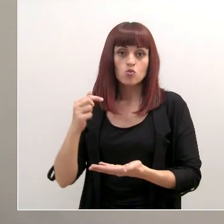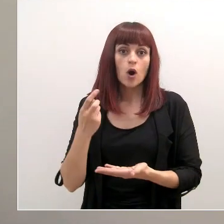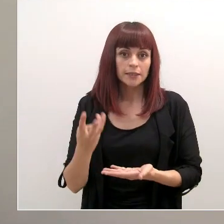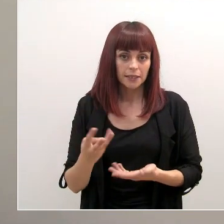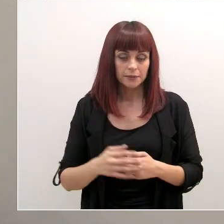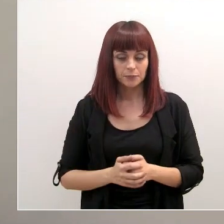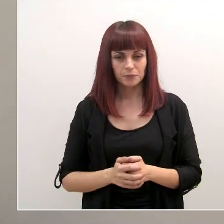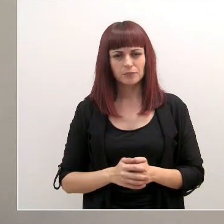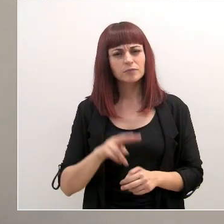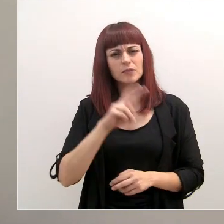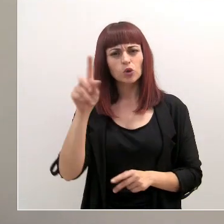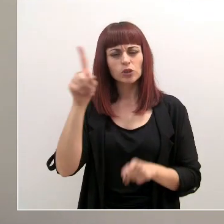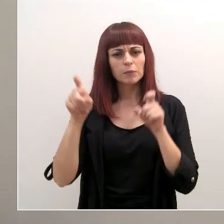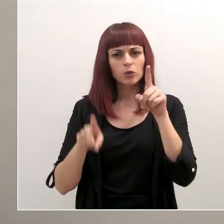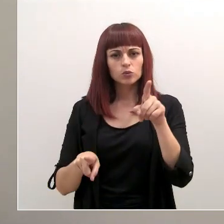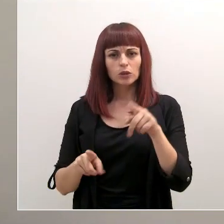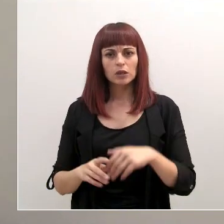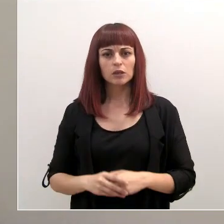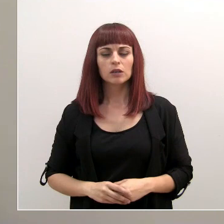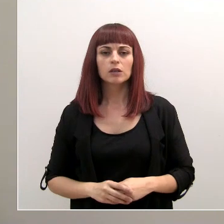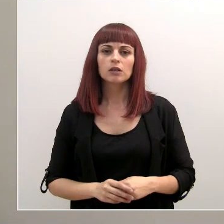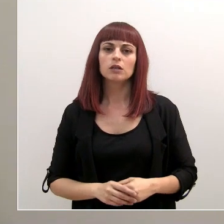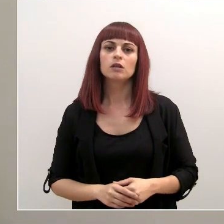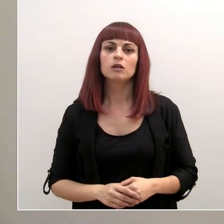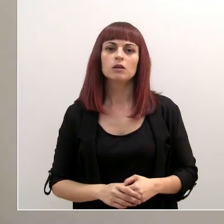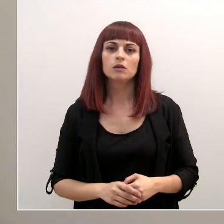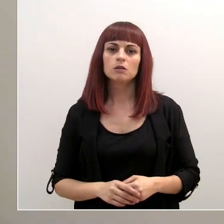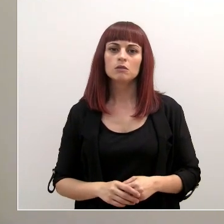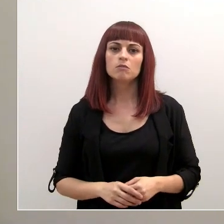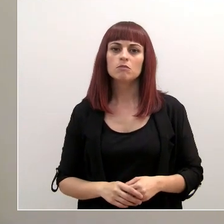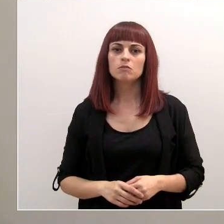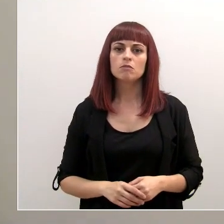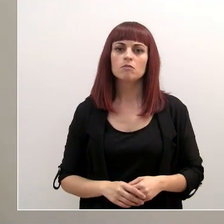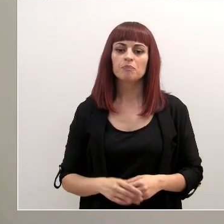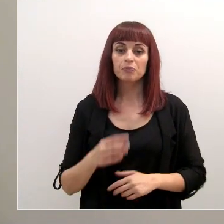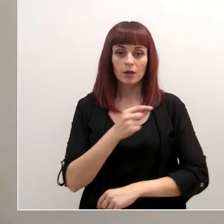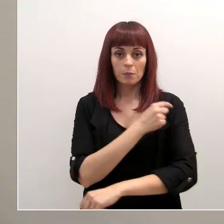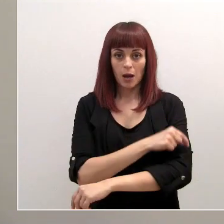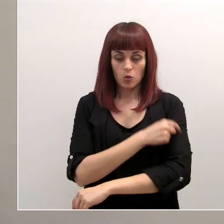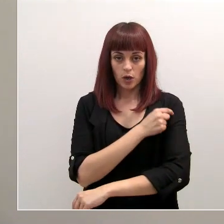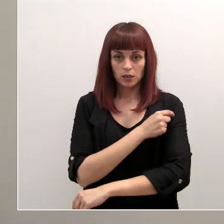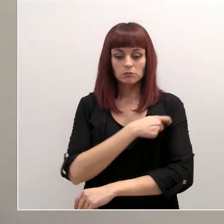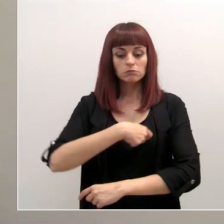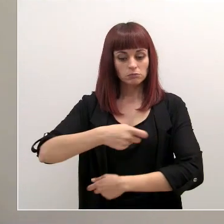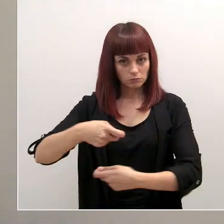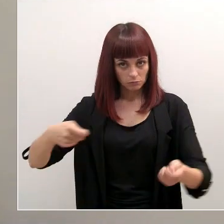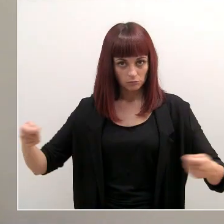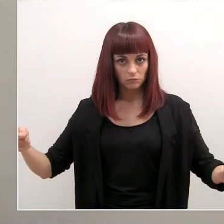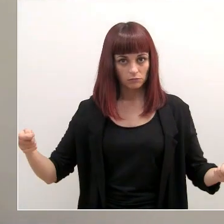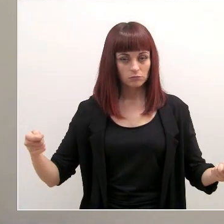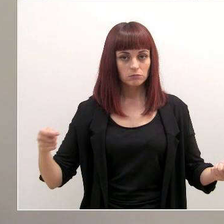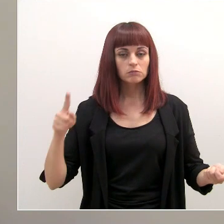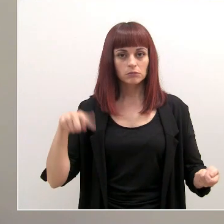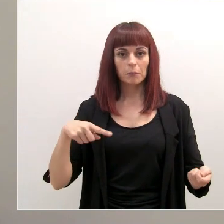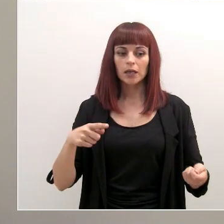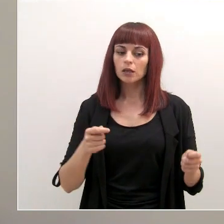Respecto a la otra pregunta, hemos distribuido las vacunas de forma regular y se están haciendo de